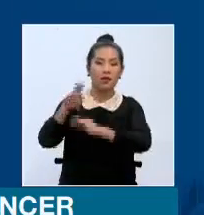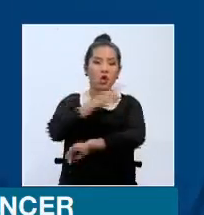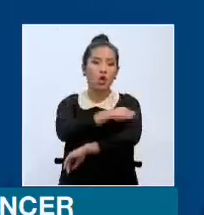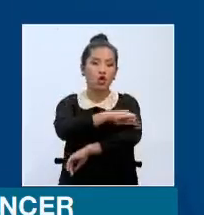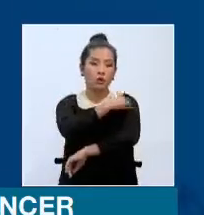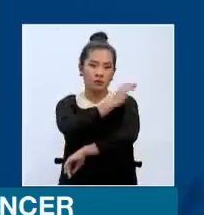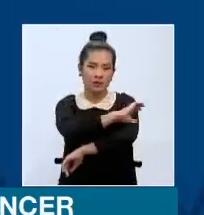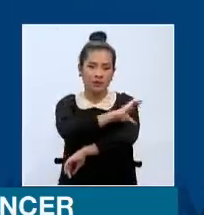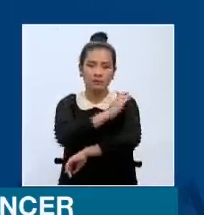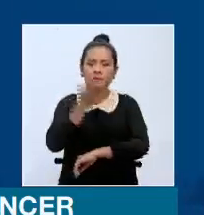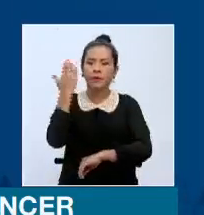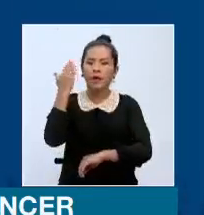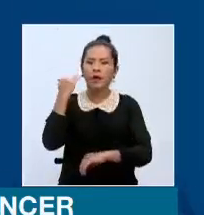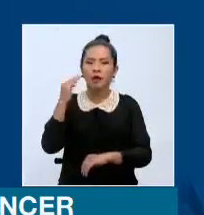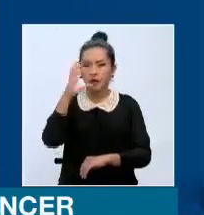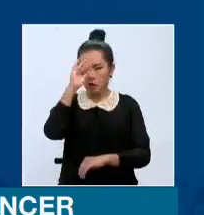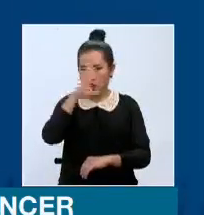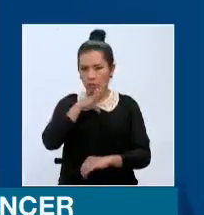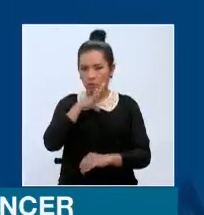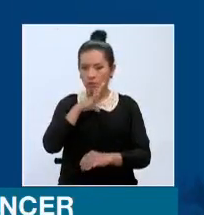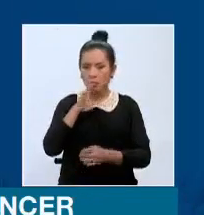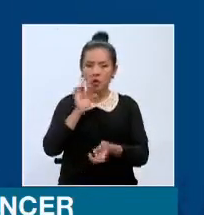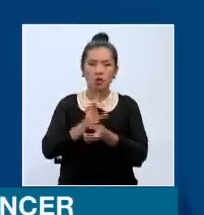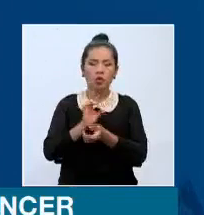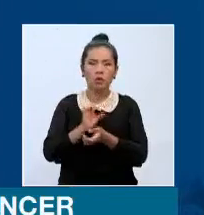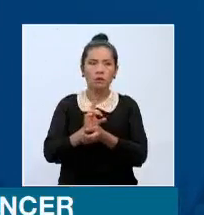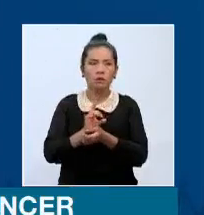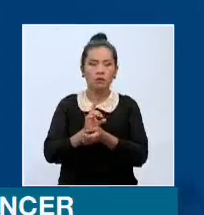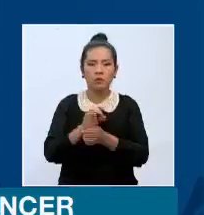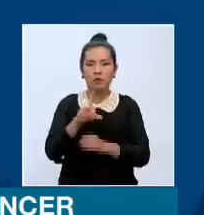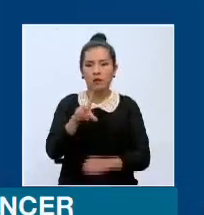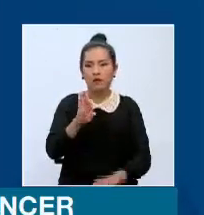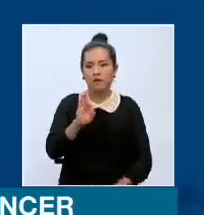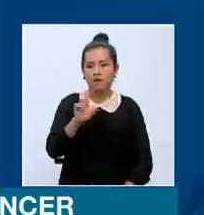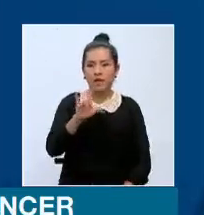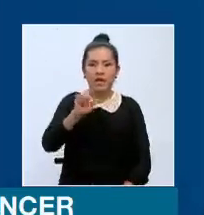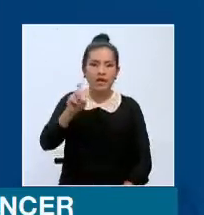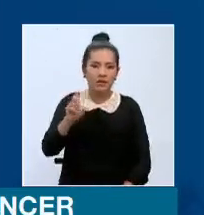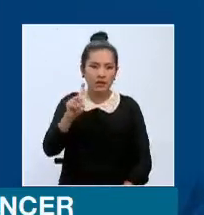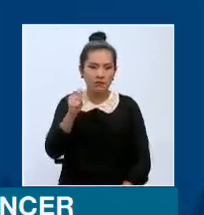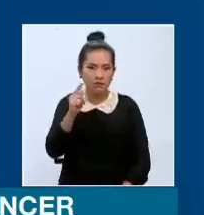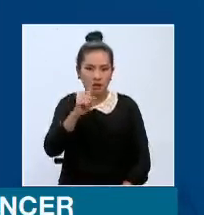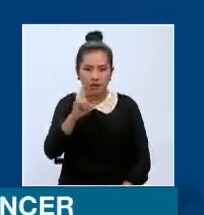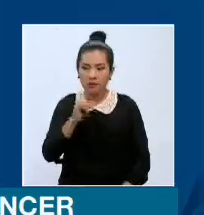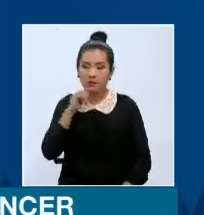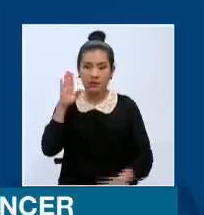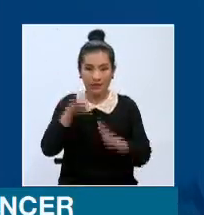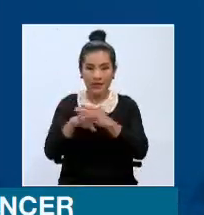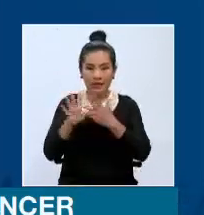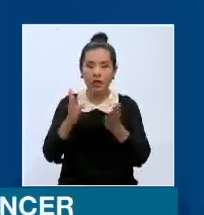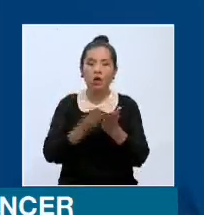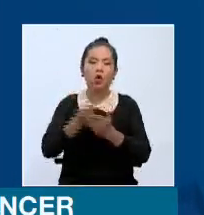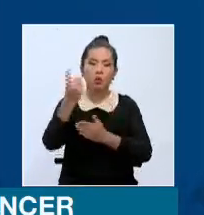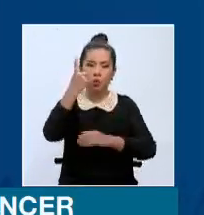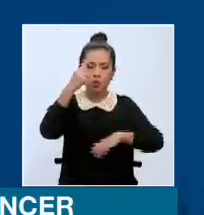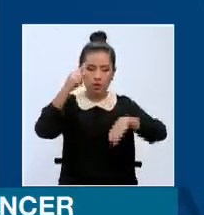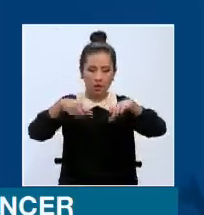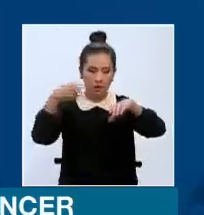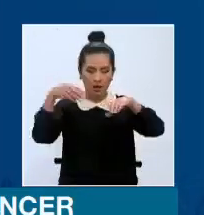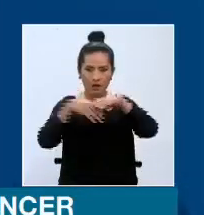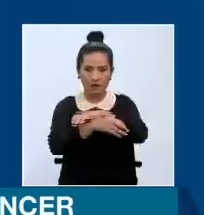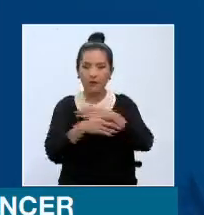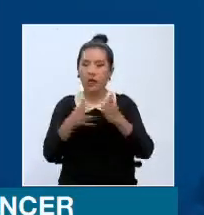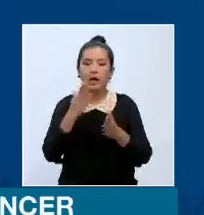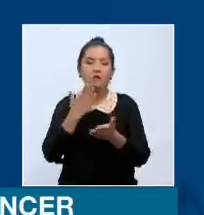el doctor Félix Pazzi, se compró un acelerador lineal moderno que actualmente está funcionando. Esto,